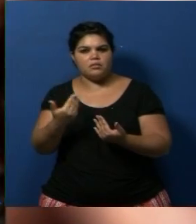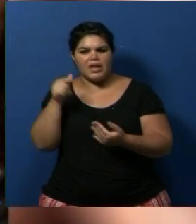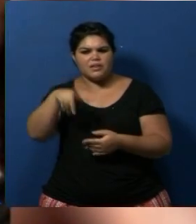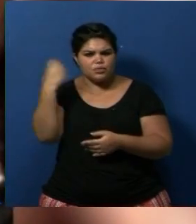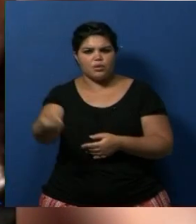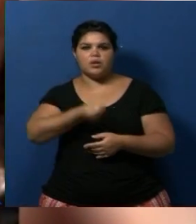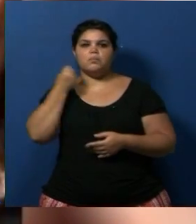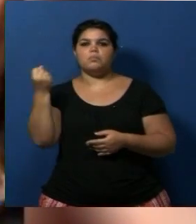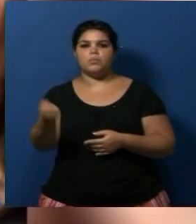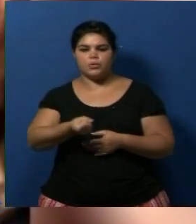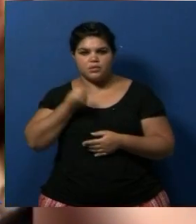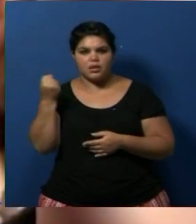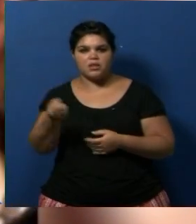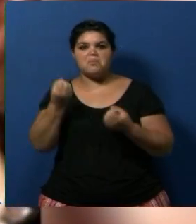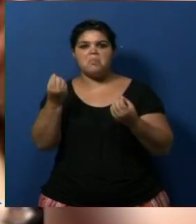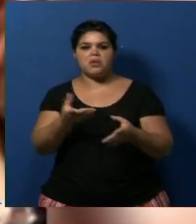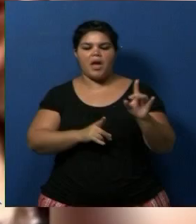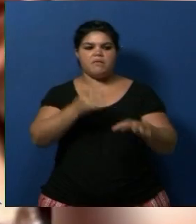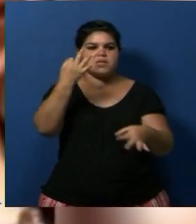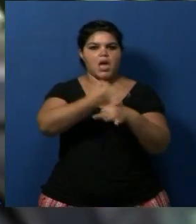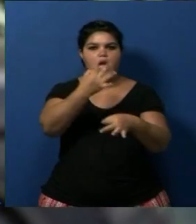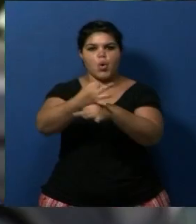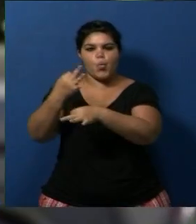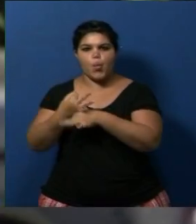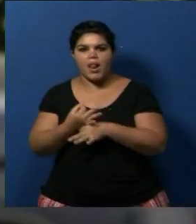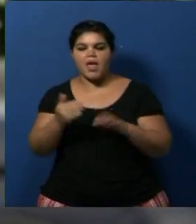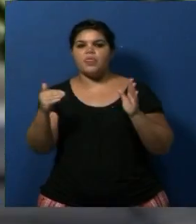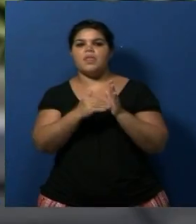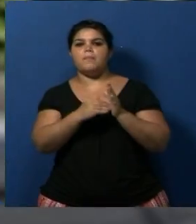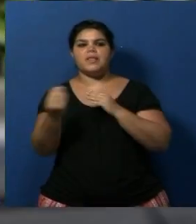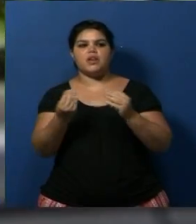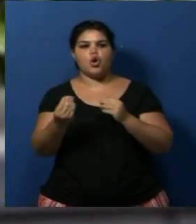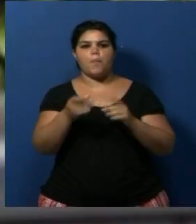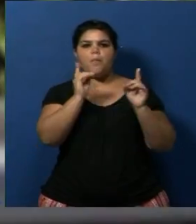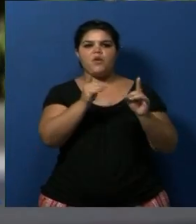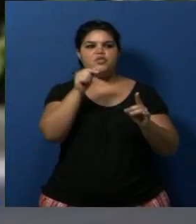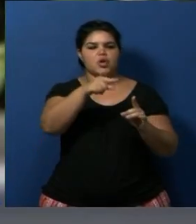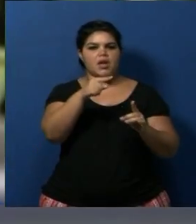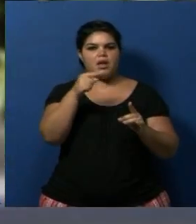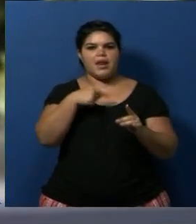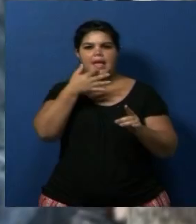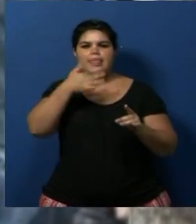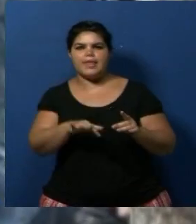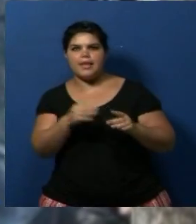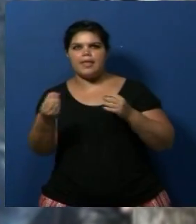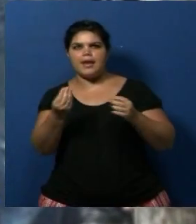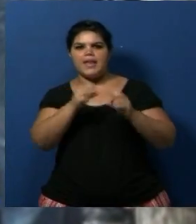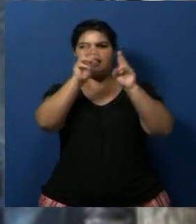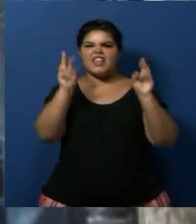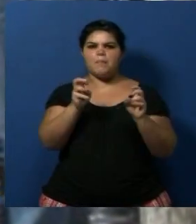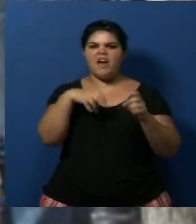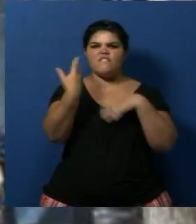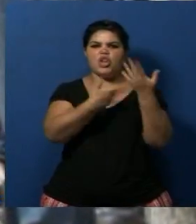porque nos encontramos en las escuelas que, de acuerdo a lo que la docente o el docente entendía que era la violencia